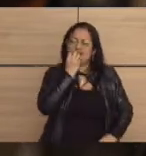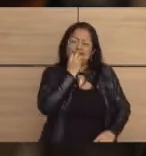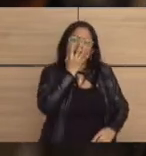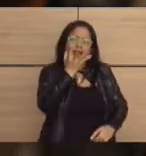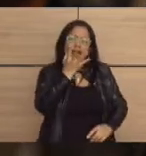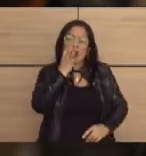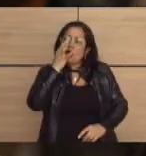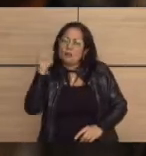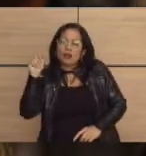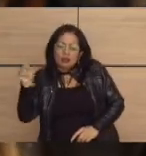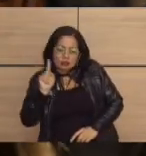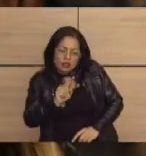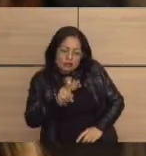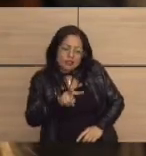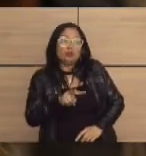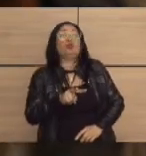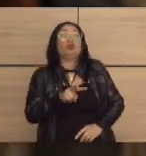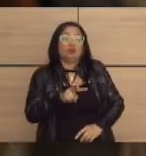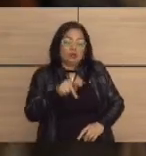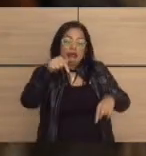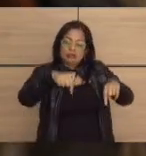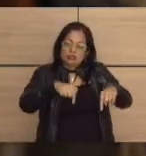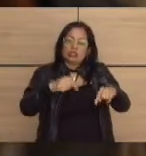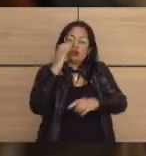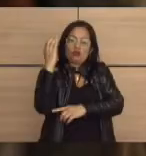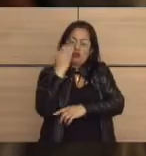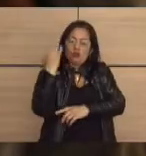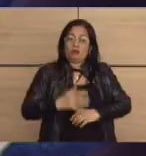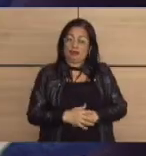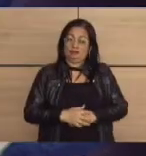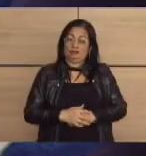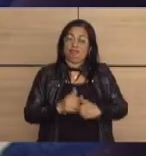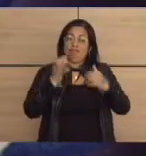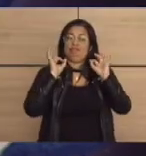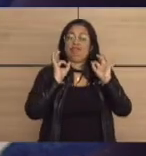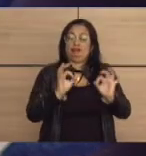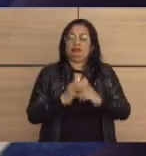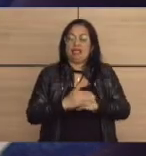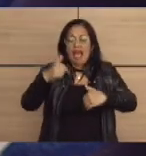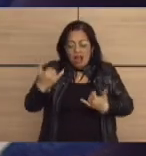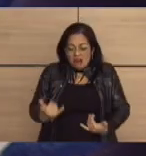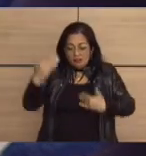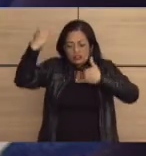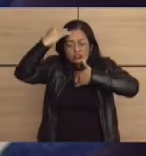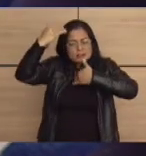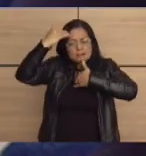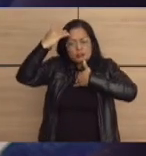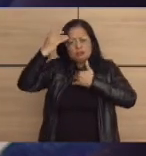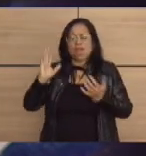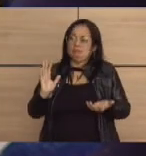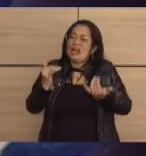Y entonces se vivió un hecho del que no somos hoy plenamente conscientes, pero vamos a irlo siendo a